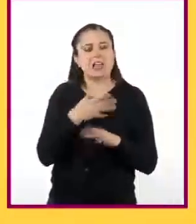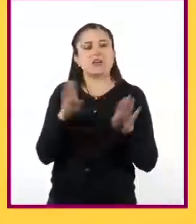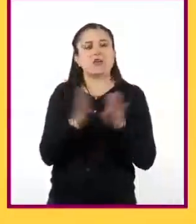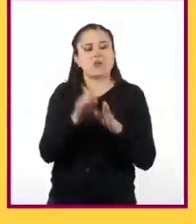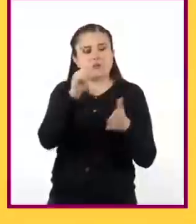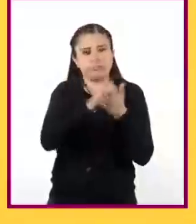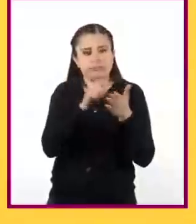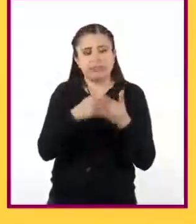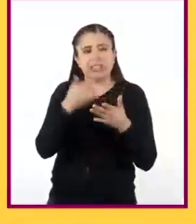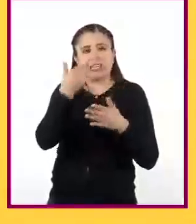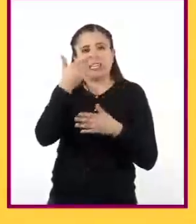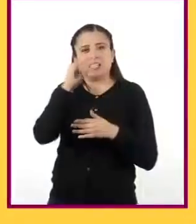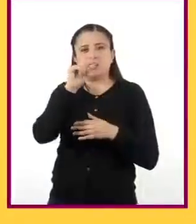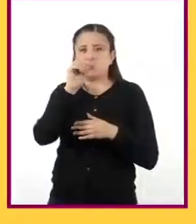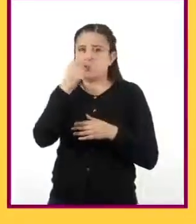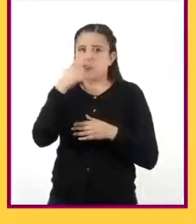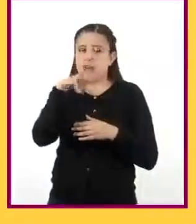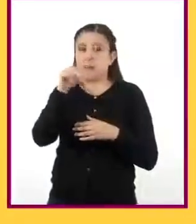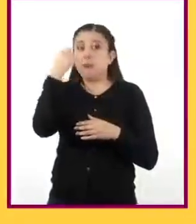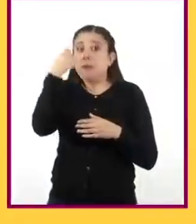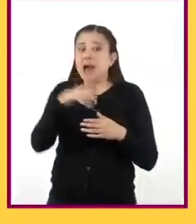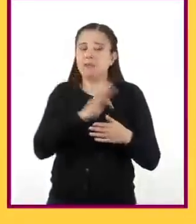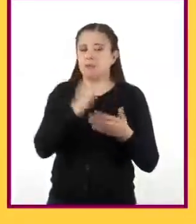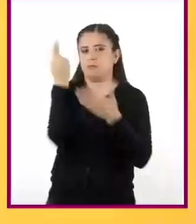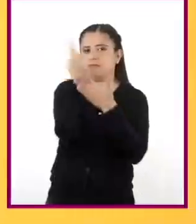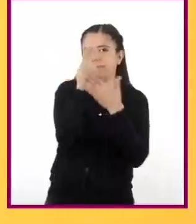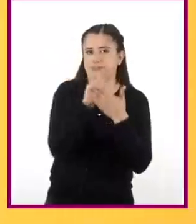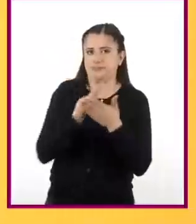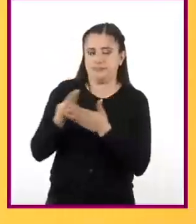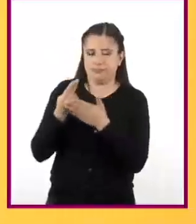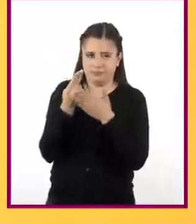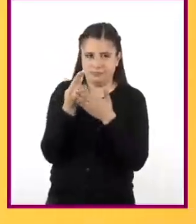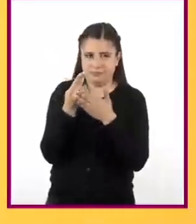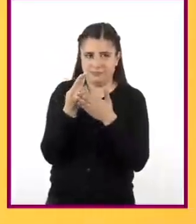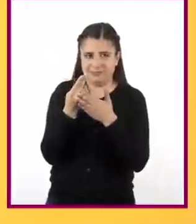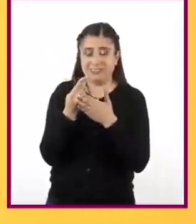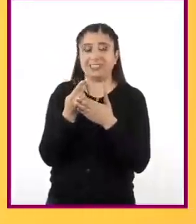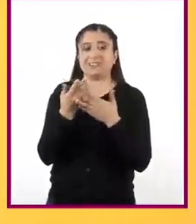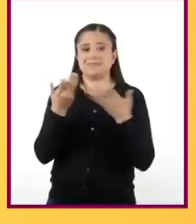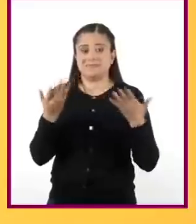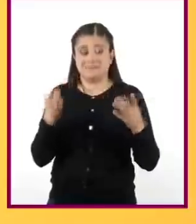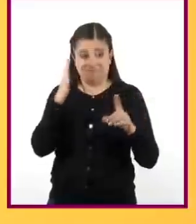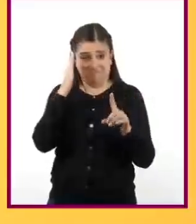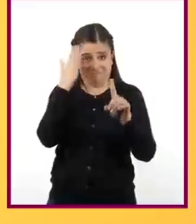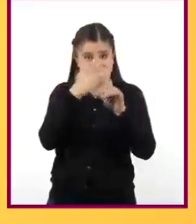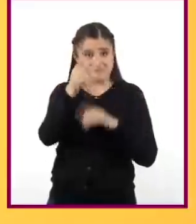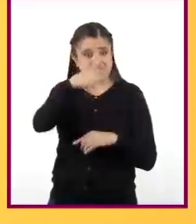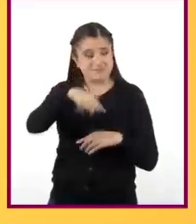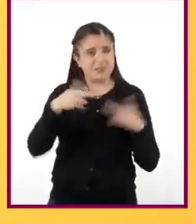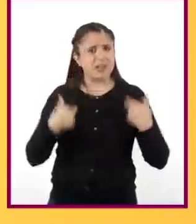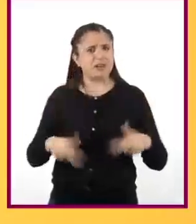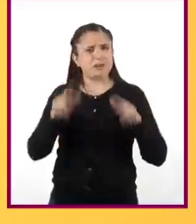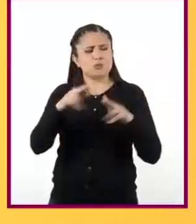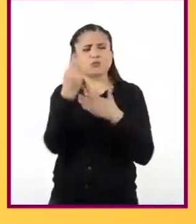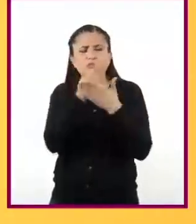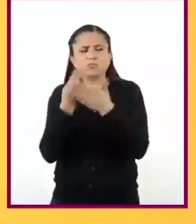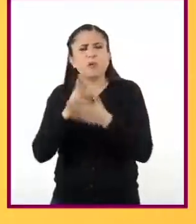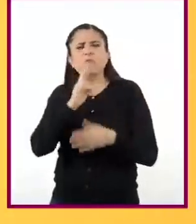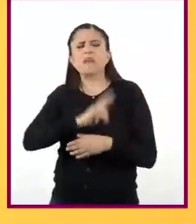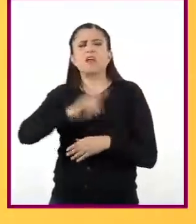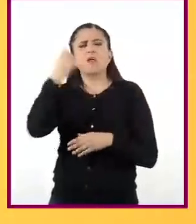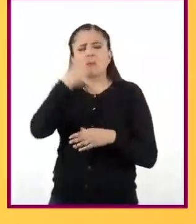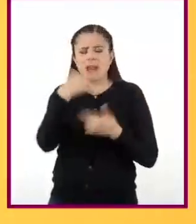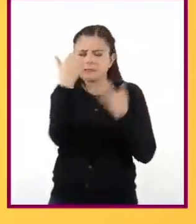el histograma para poder trazar un polígono de frecuencia. A propósito, ¿qué representación gráfica les parece mejor